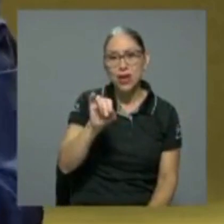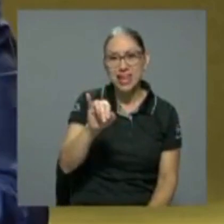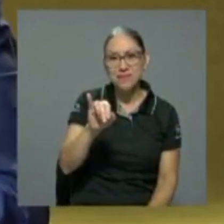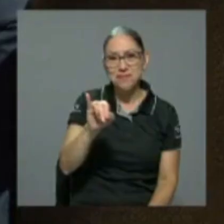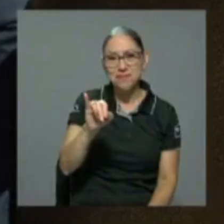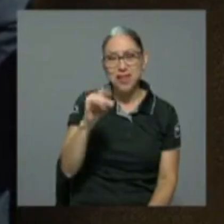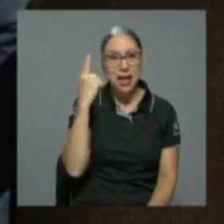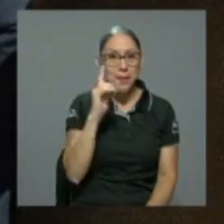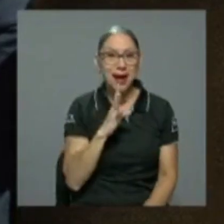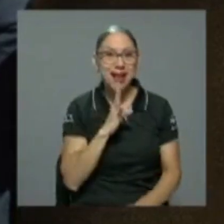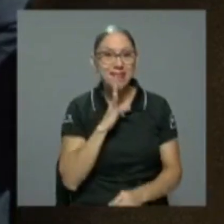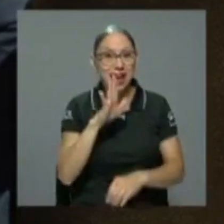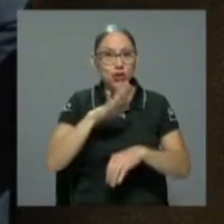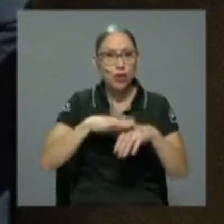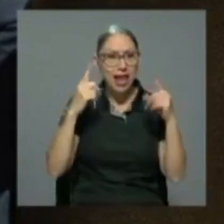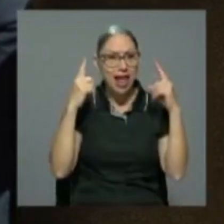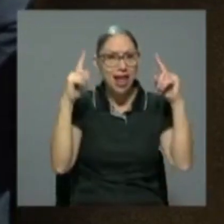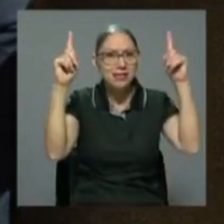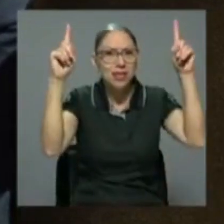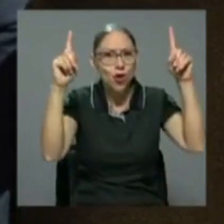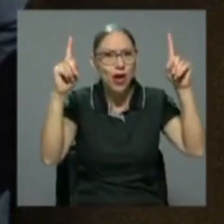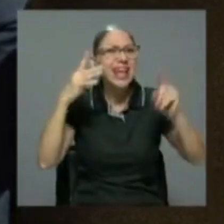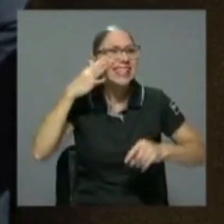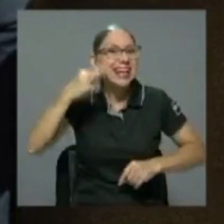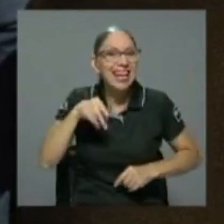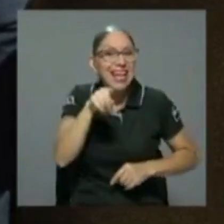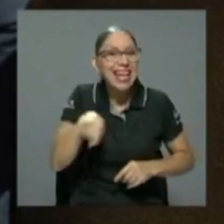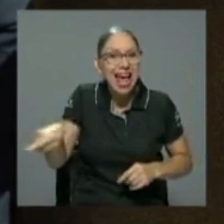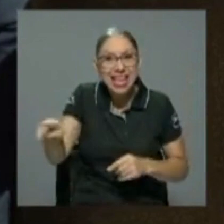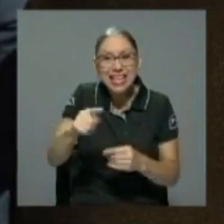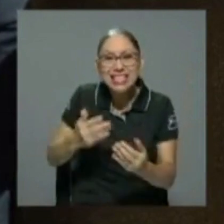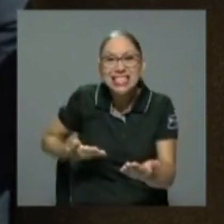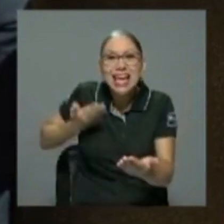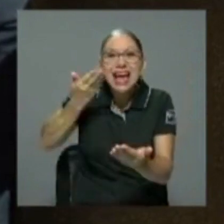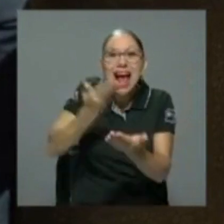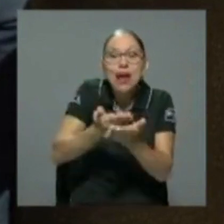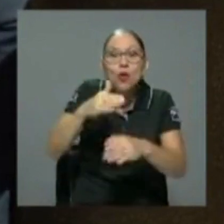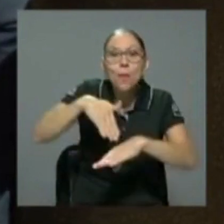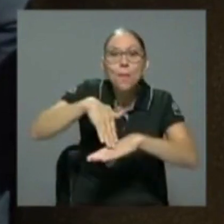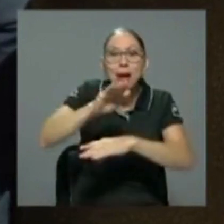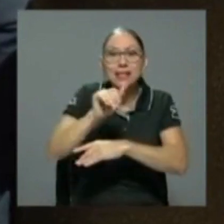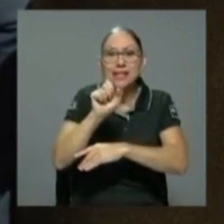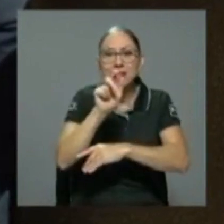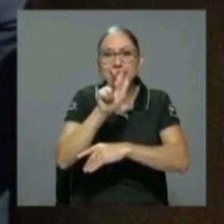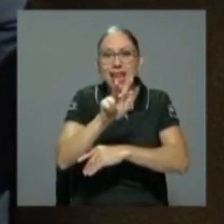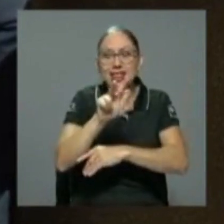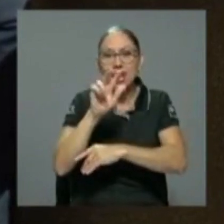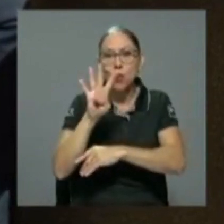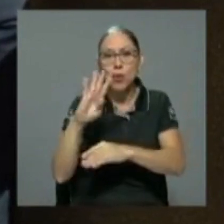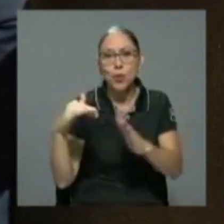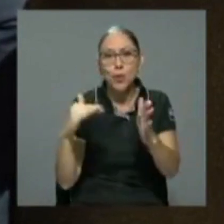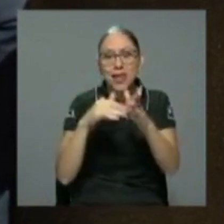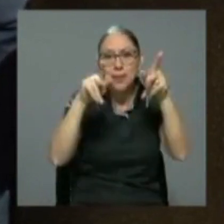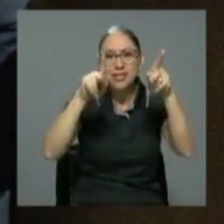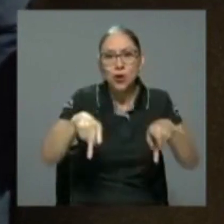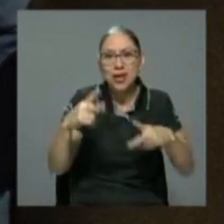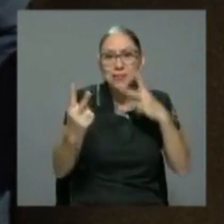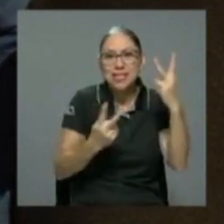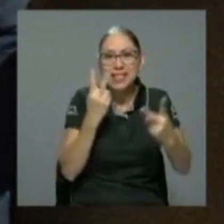éxito, se estima que llegaron más de 34,000 personas visitantes, pero sobre todo